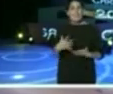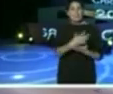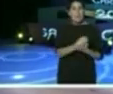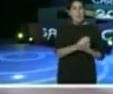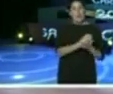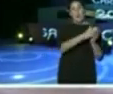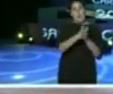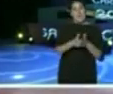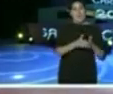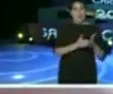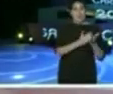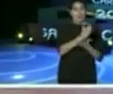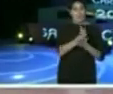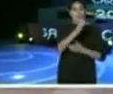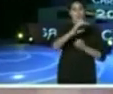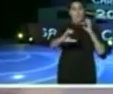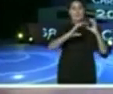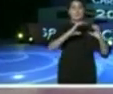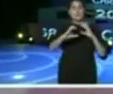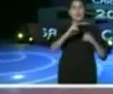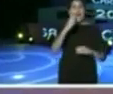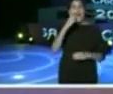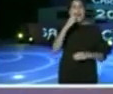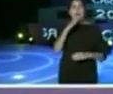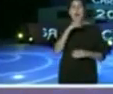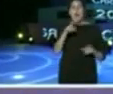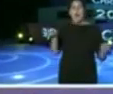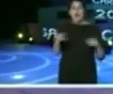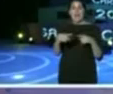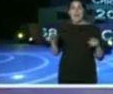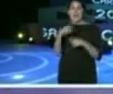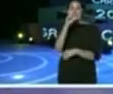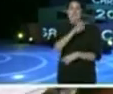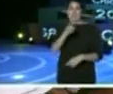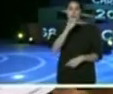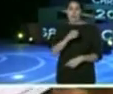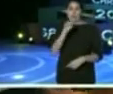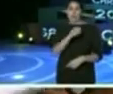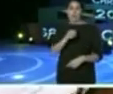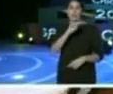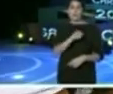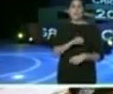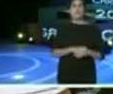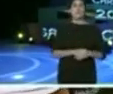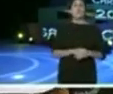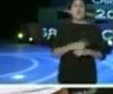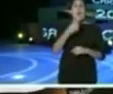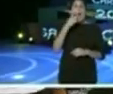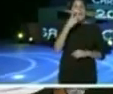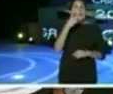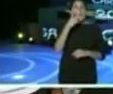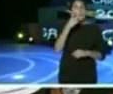compañeros de los medios de comunicación. Vamos a por el apartado de interpretación. Vamos por los premios grandes. Interpretación, a ver.